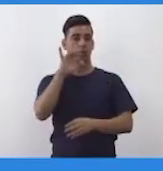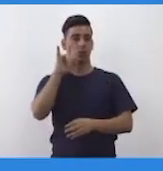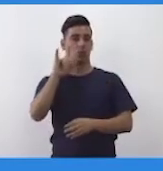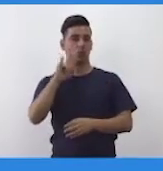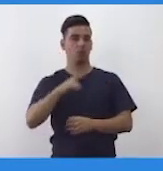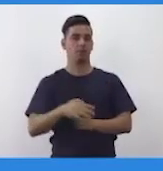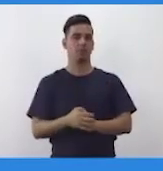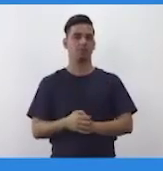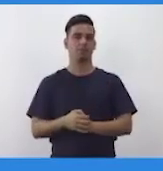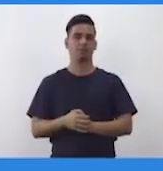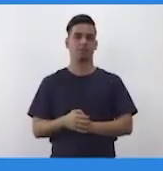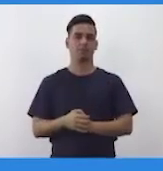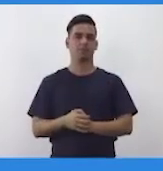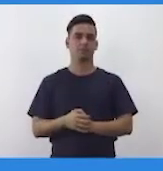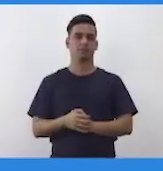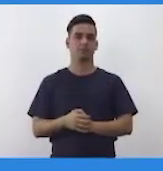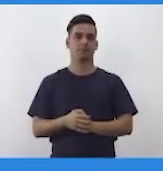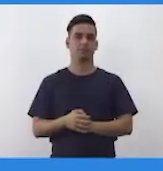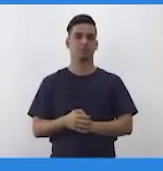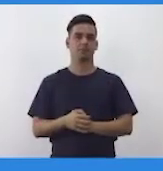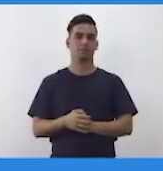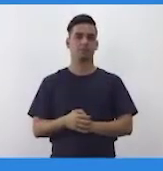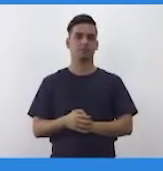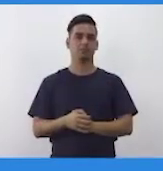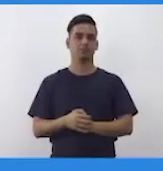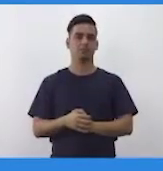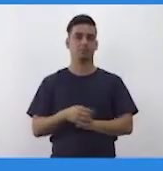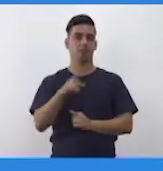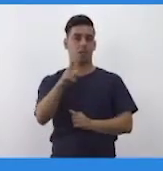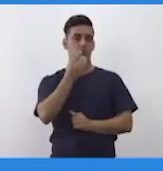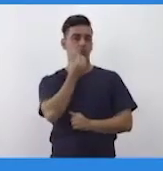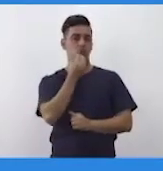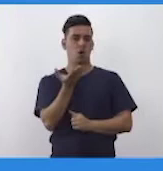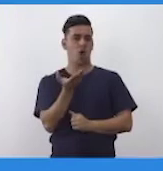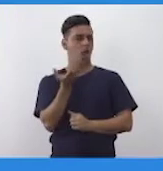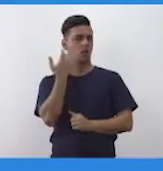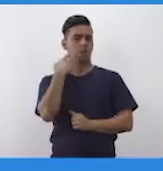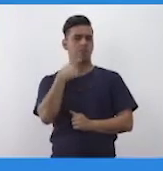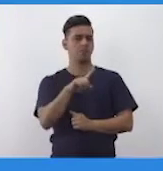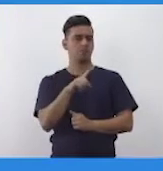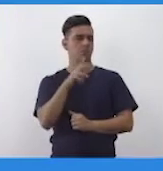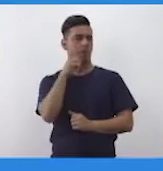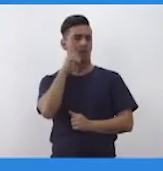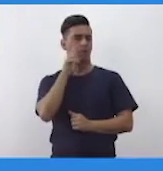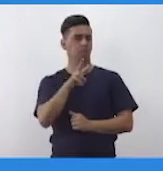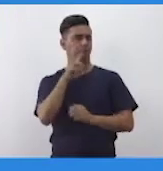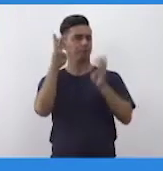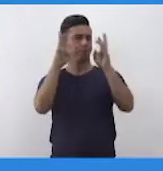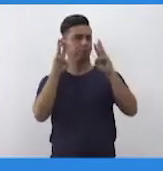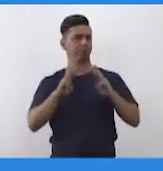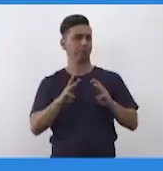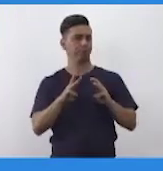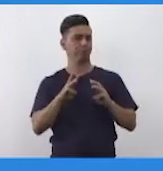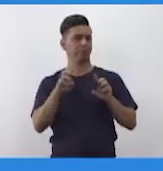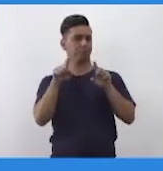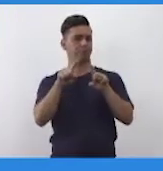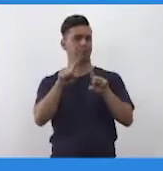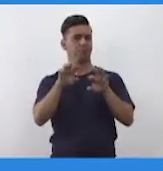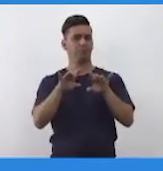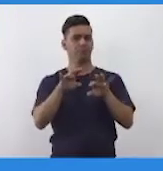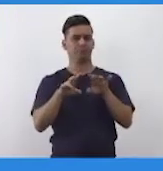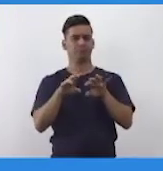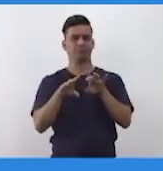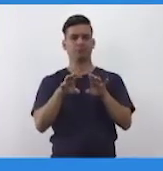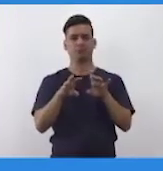bueno, si en ti está la posibilidad de consultar el portal Cuba Educa, estás en